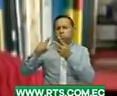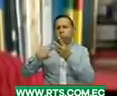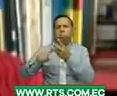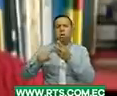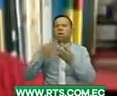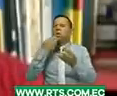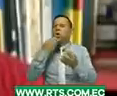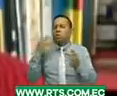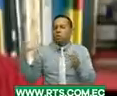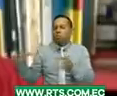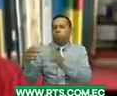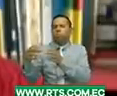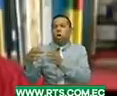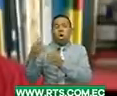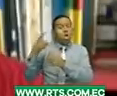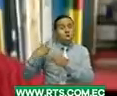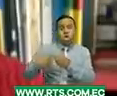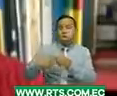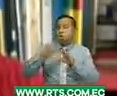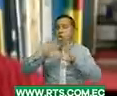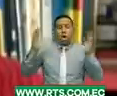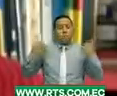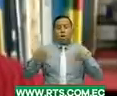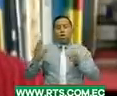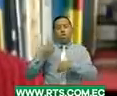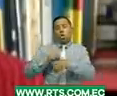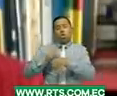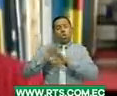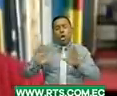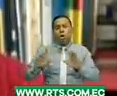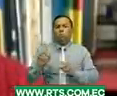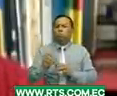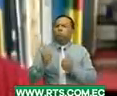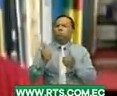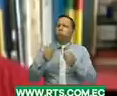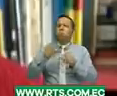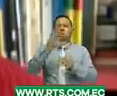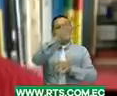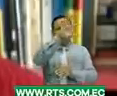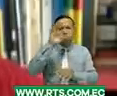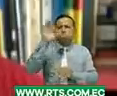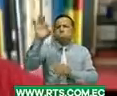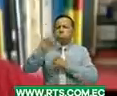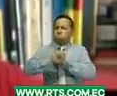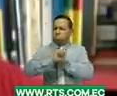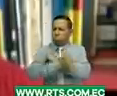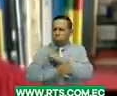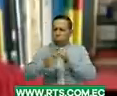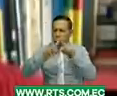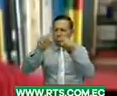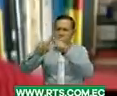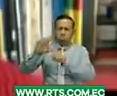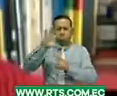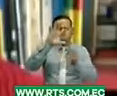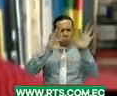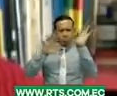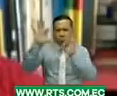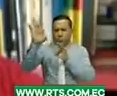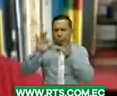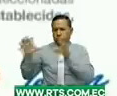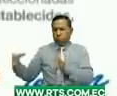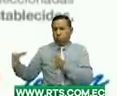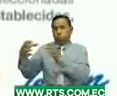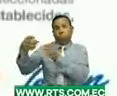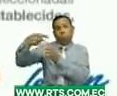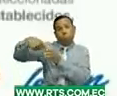sentido de están todos en Quito, todos son notables y todos son médicos, sino centralizada en el hecho de que se sabe a quién poderle pedir